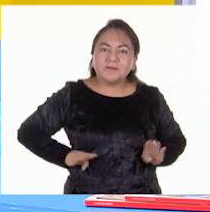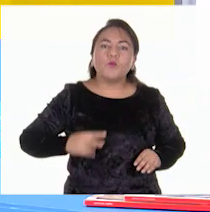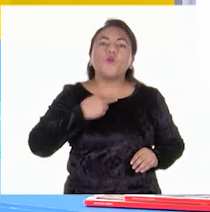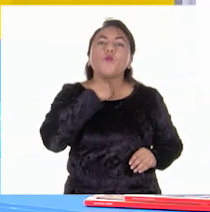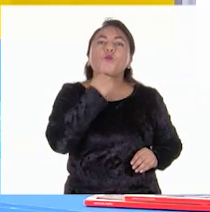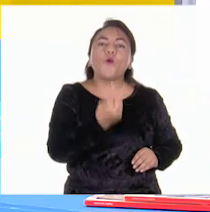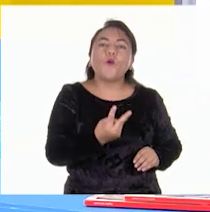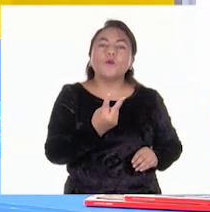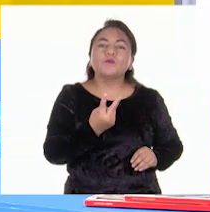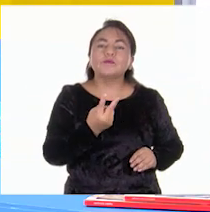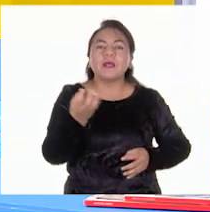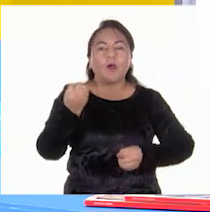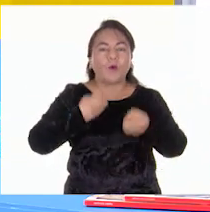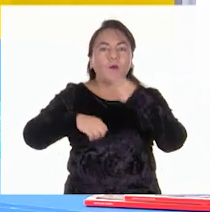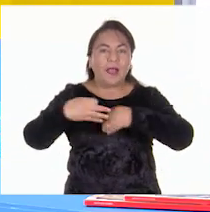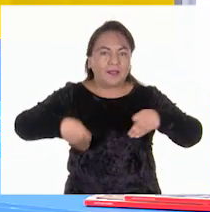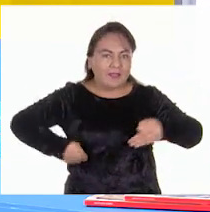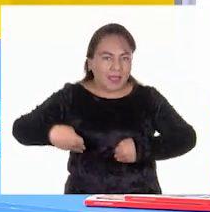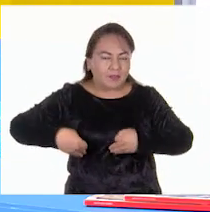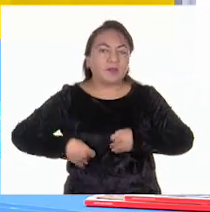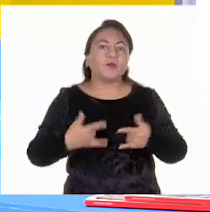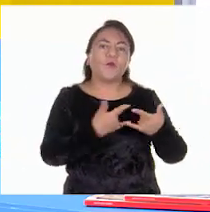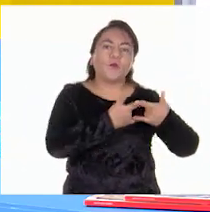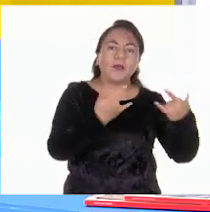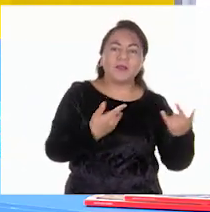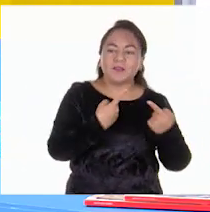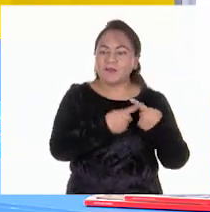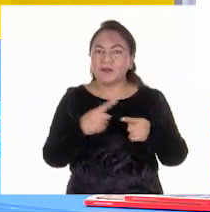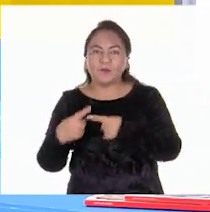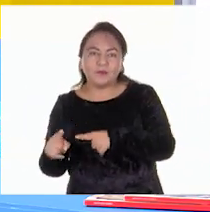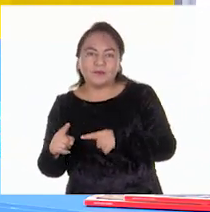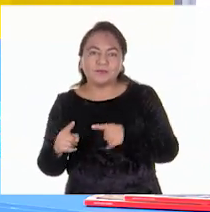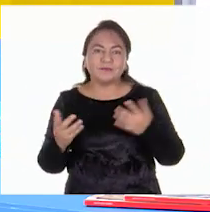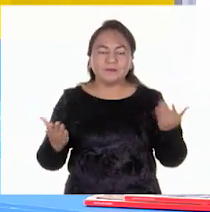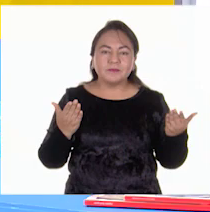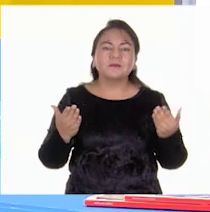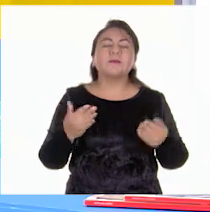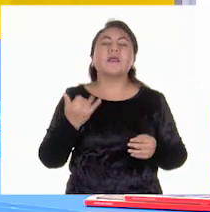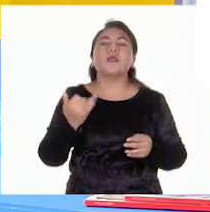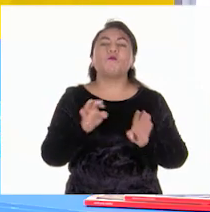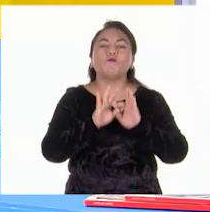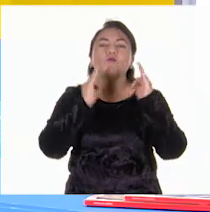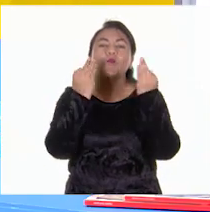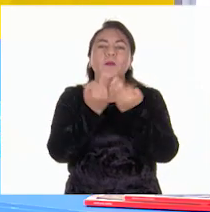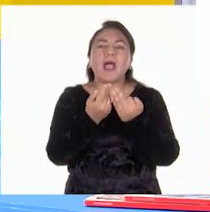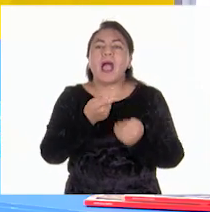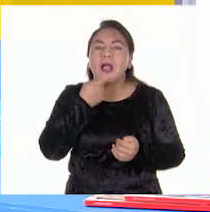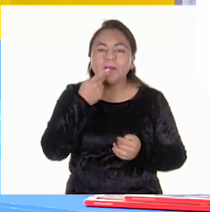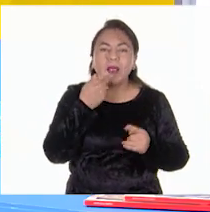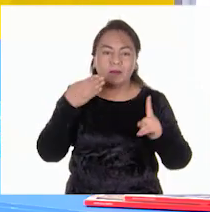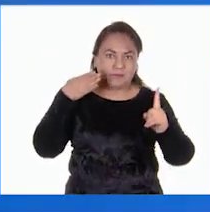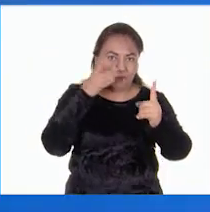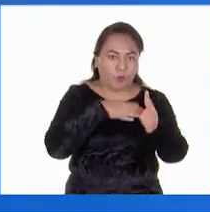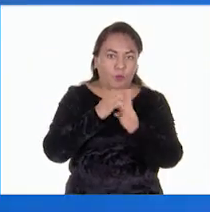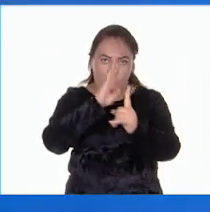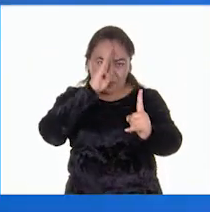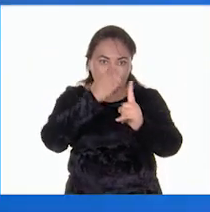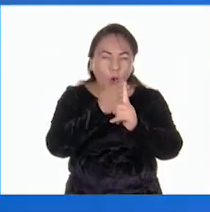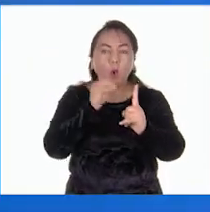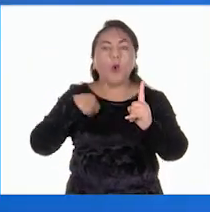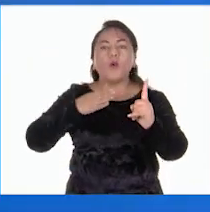voces narrativas en obras de teatro y en cuentos. Diferenciamos el discurso directo y el indirecto. Sí,